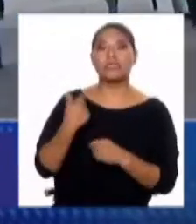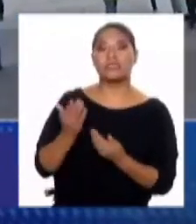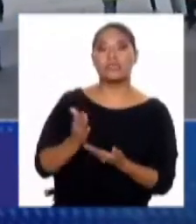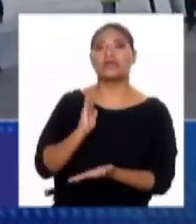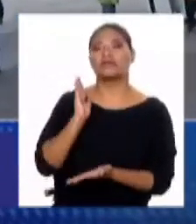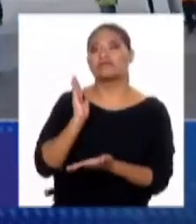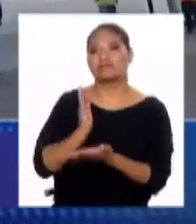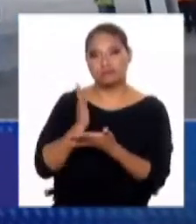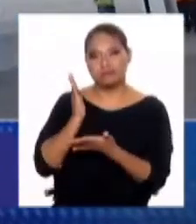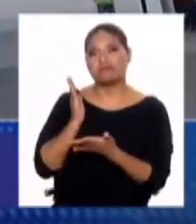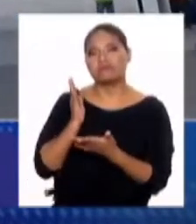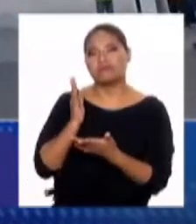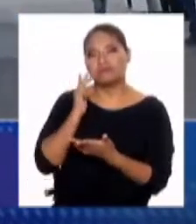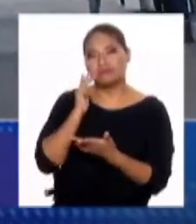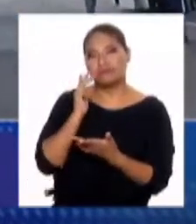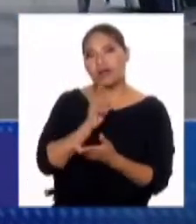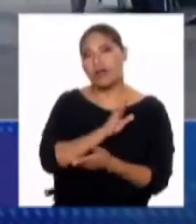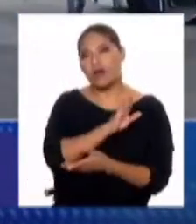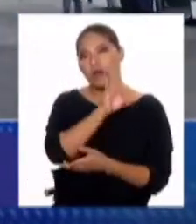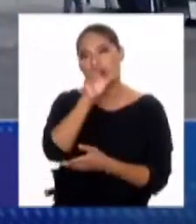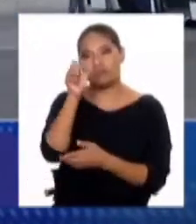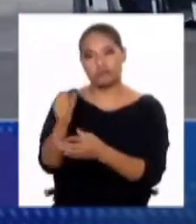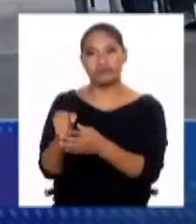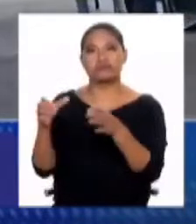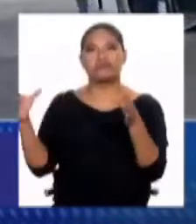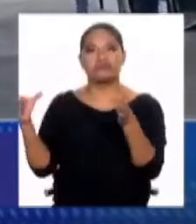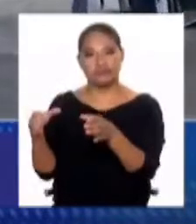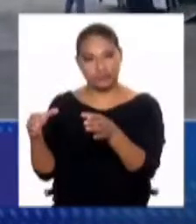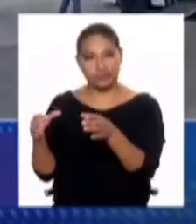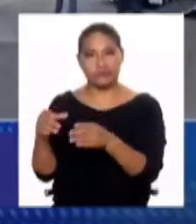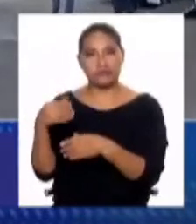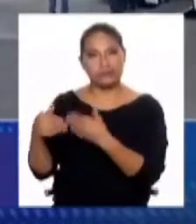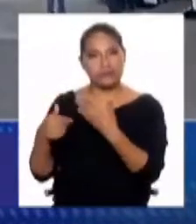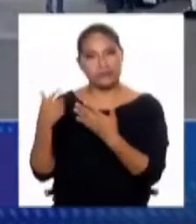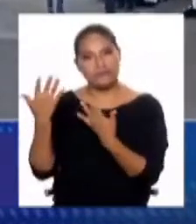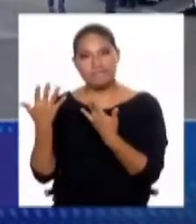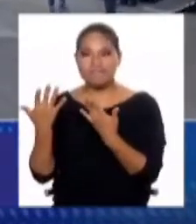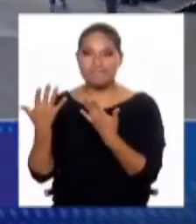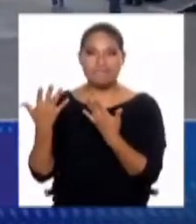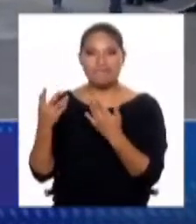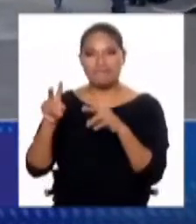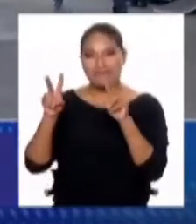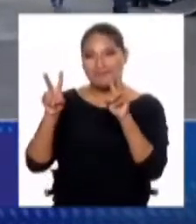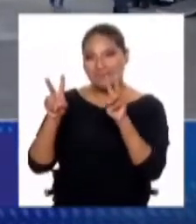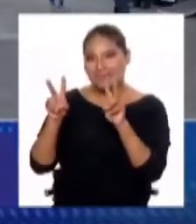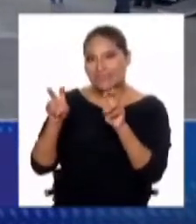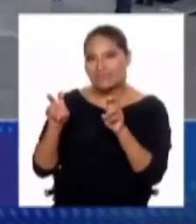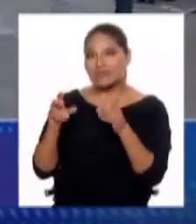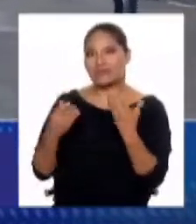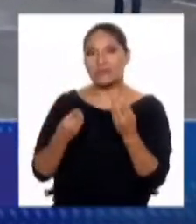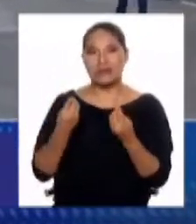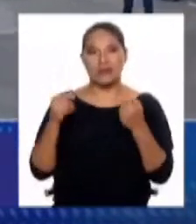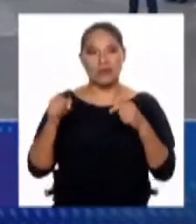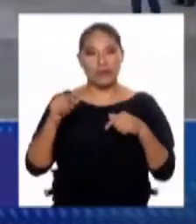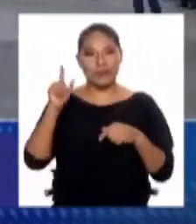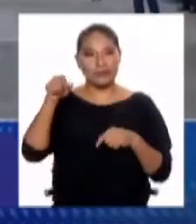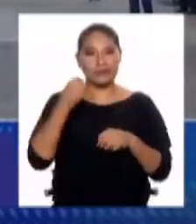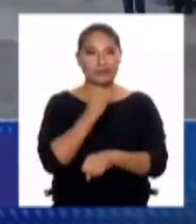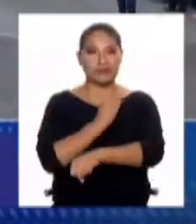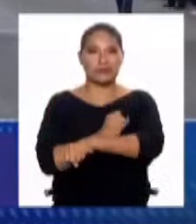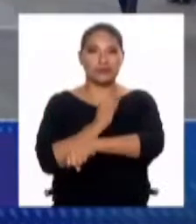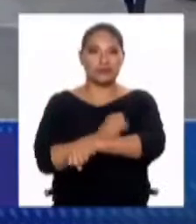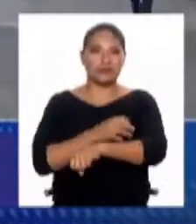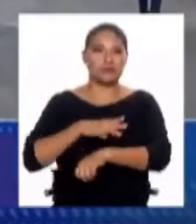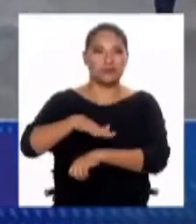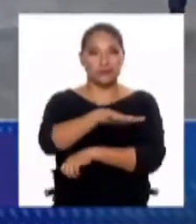condenados, que empiecen a estar encausados, denota también que hay una institucionalidad